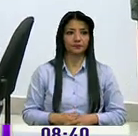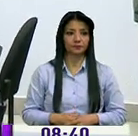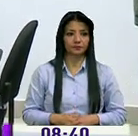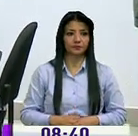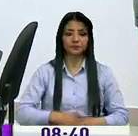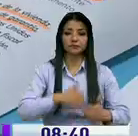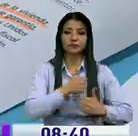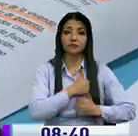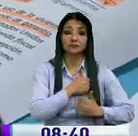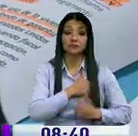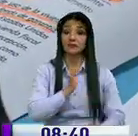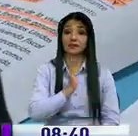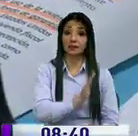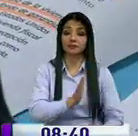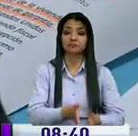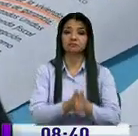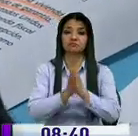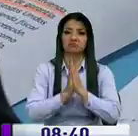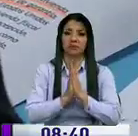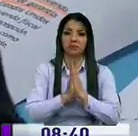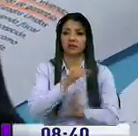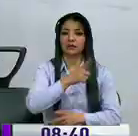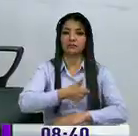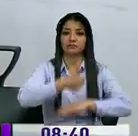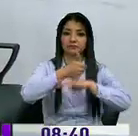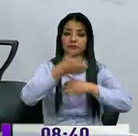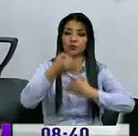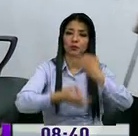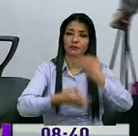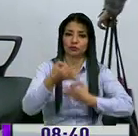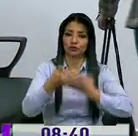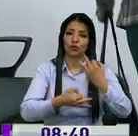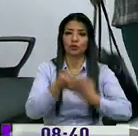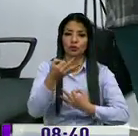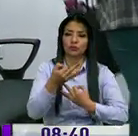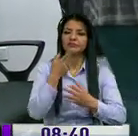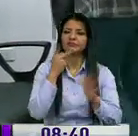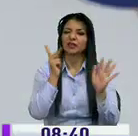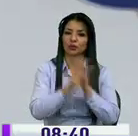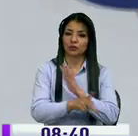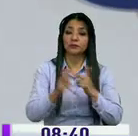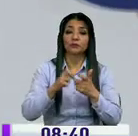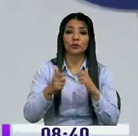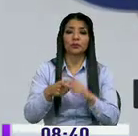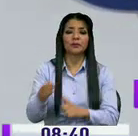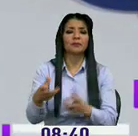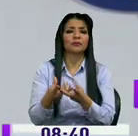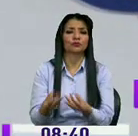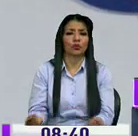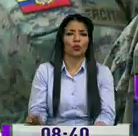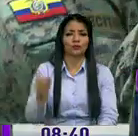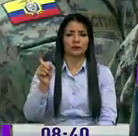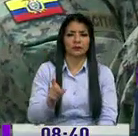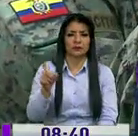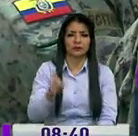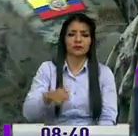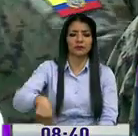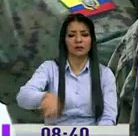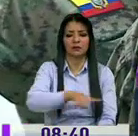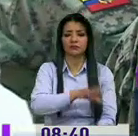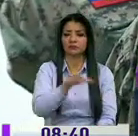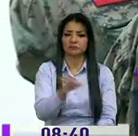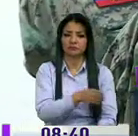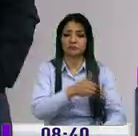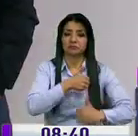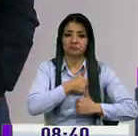Militares en servicio activo solicitaron la intervención de la justicia común para resolver una problemática que estaría afectando a los miembros de las Fuerzas